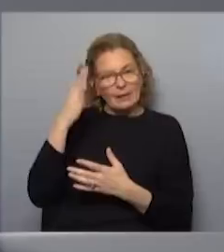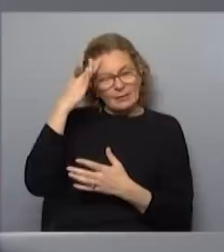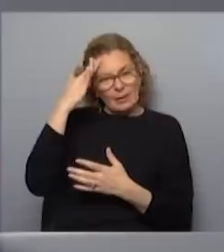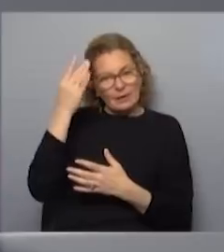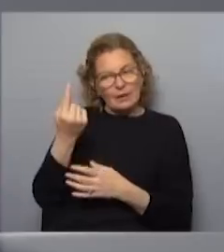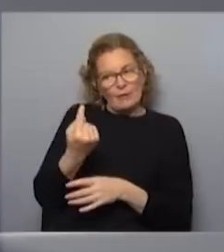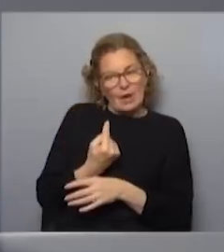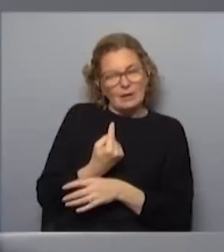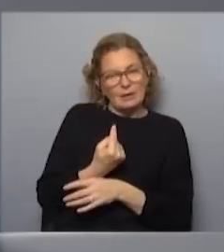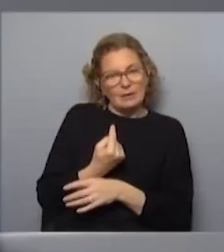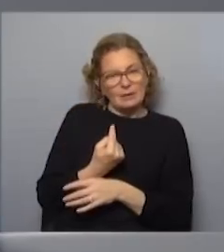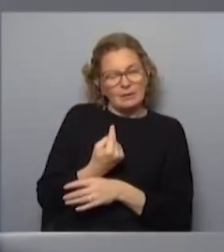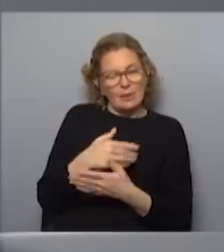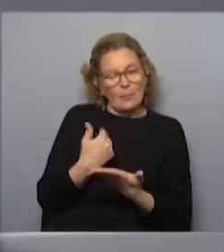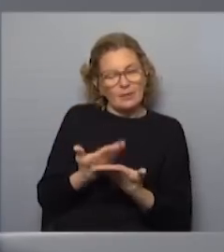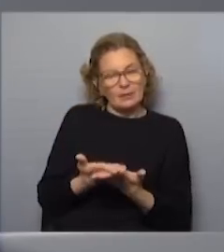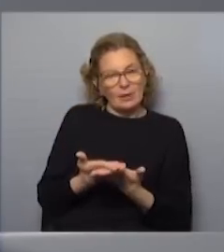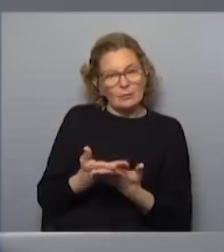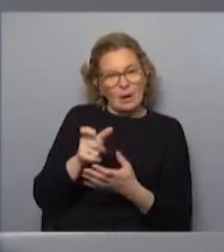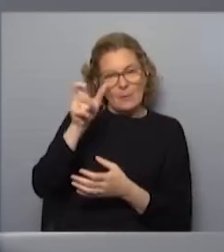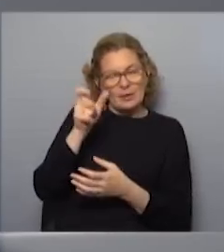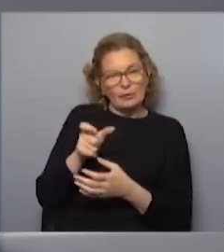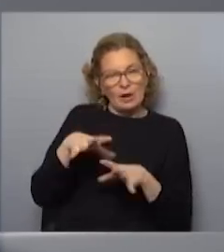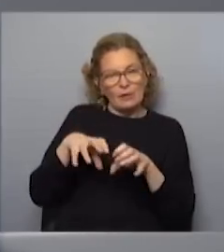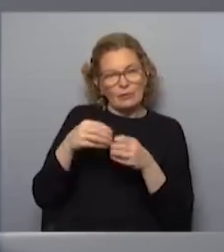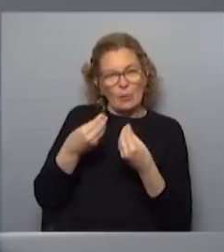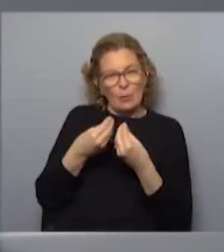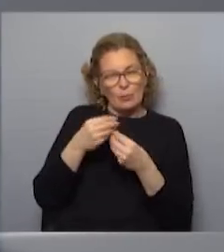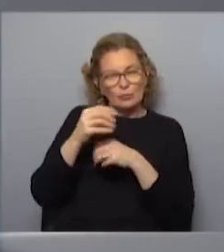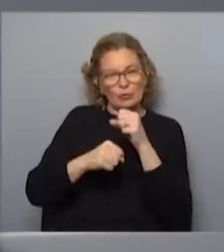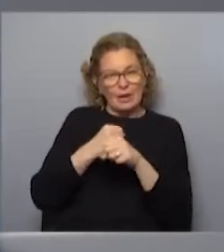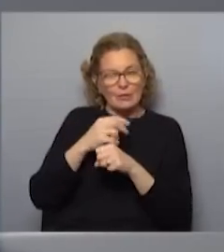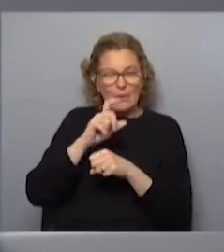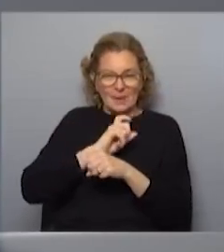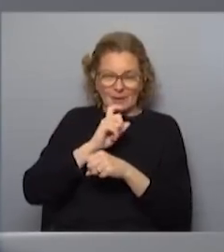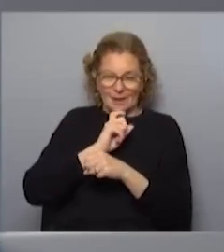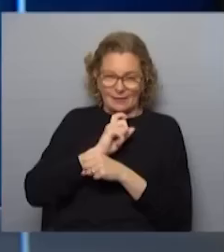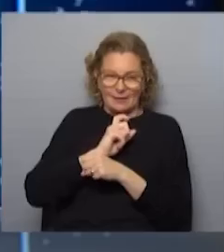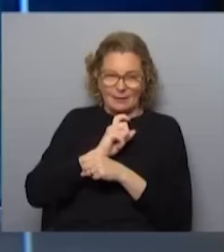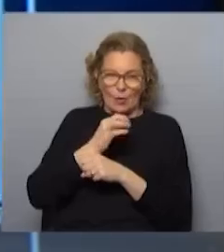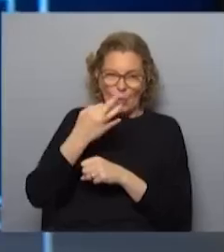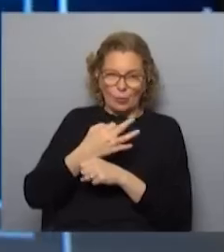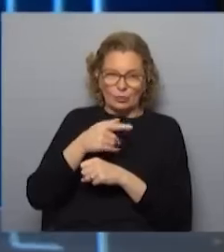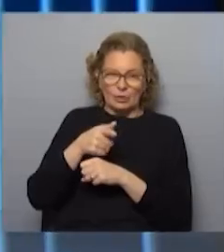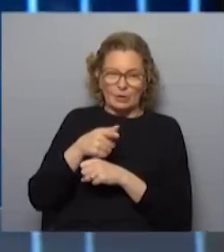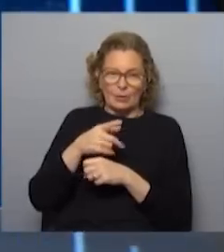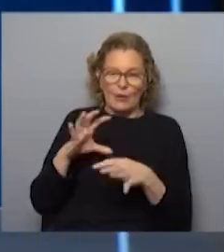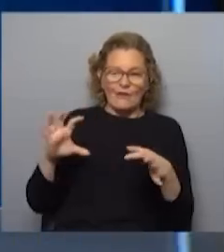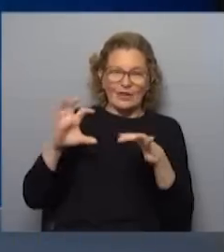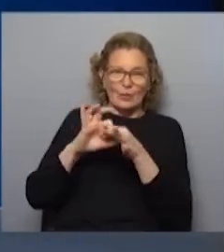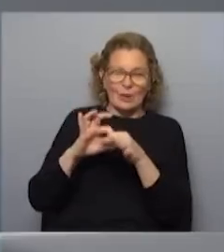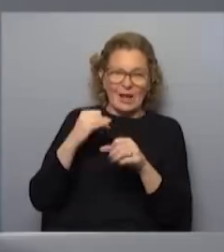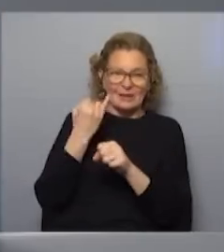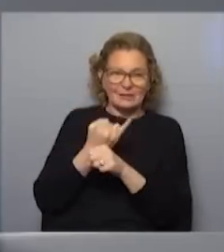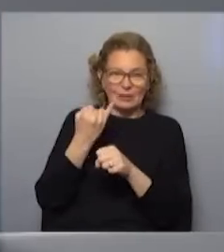quién viene a presentarse es una persona que ha vivido muchos años del engaño juntamente Y que además sigue vinculado a la